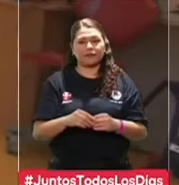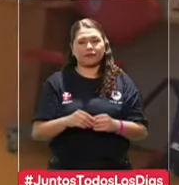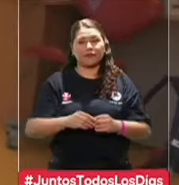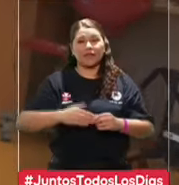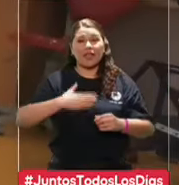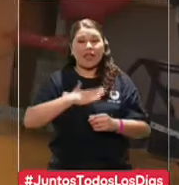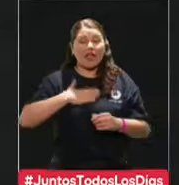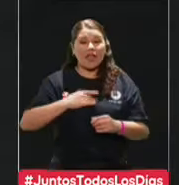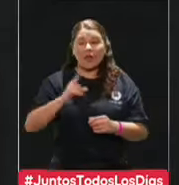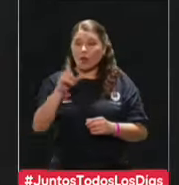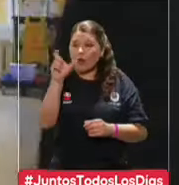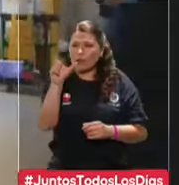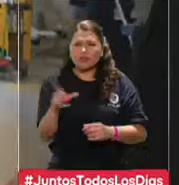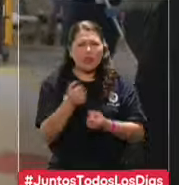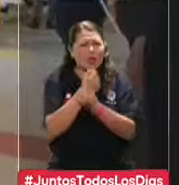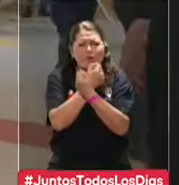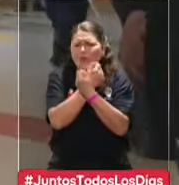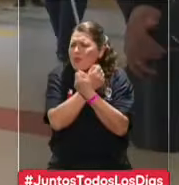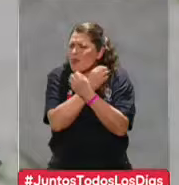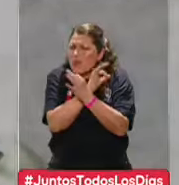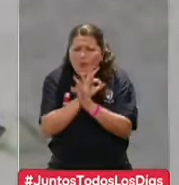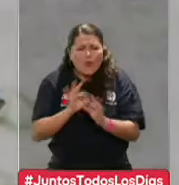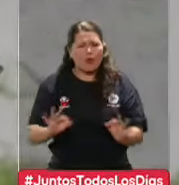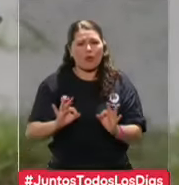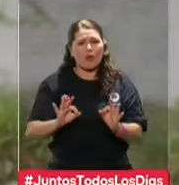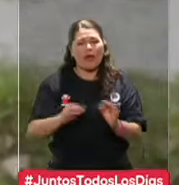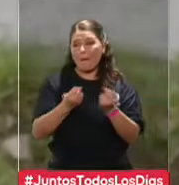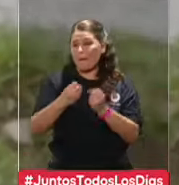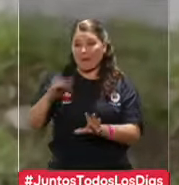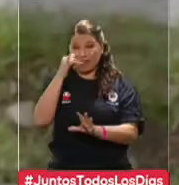Querer a alguien nunca va a ser una pérdida de tiempo.